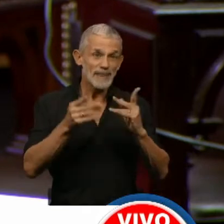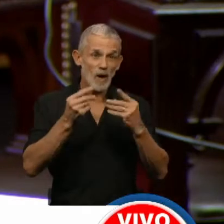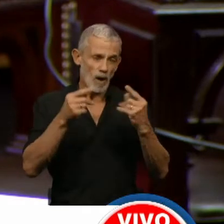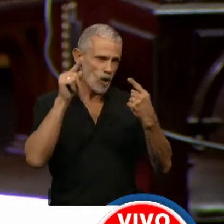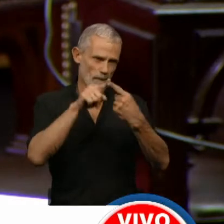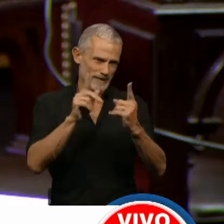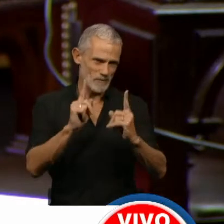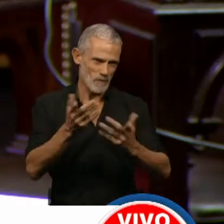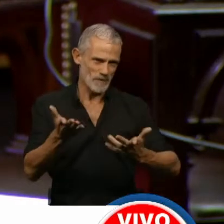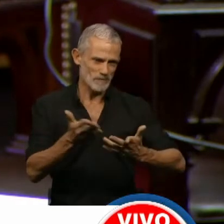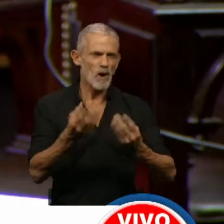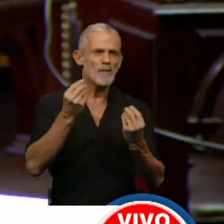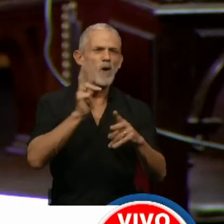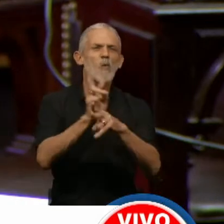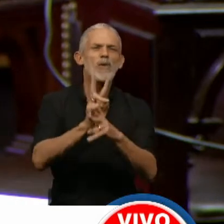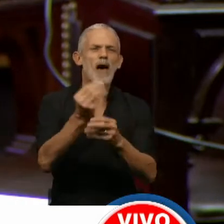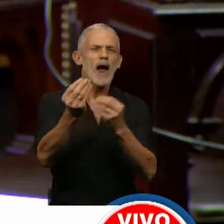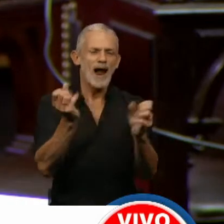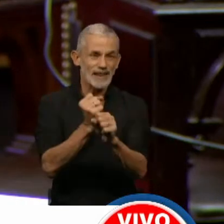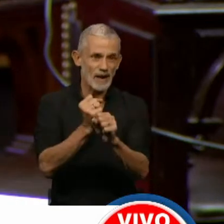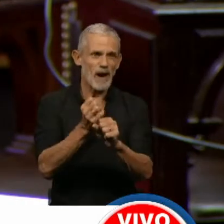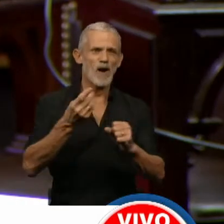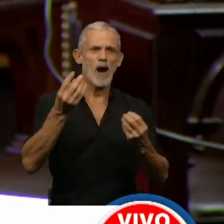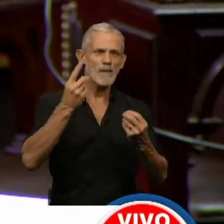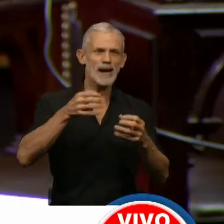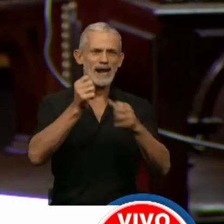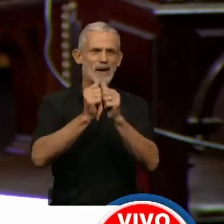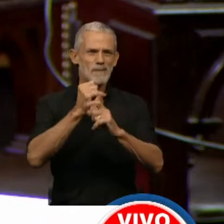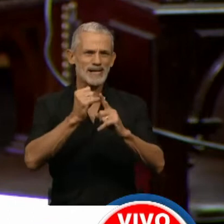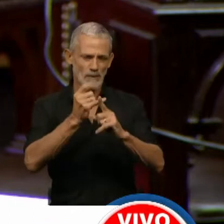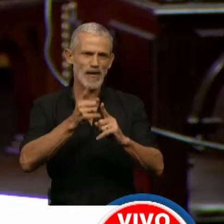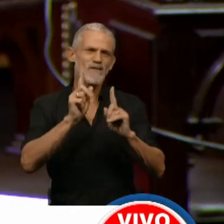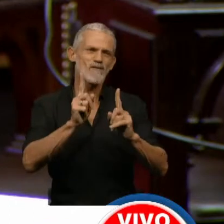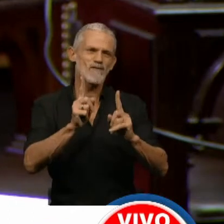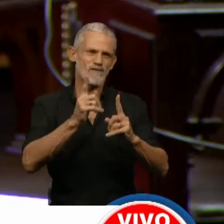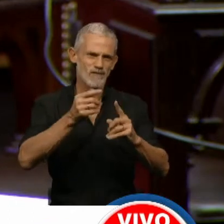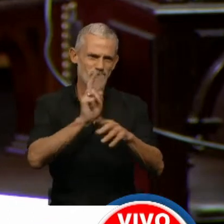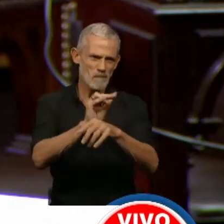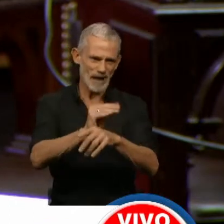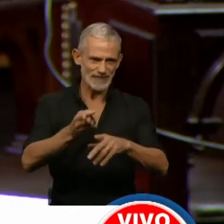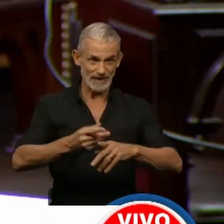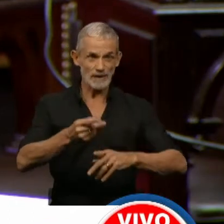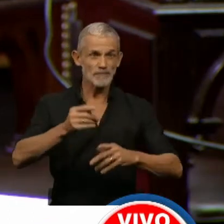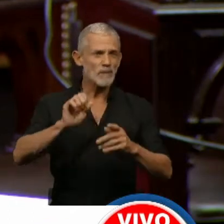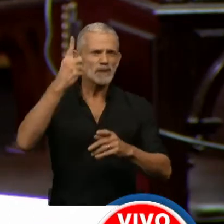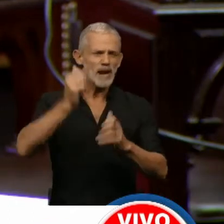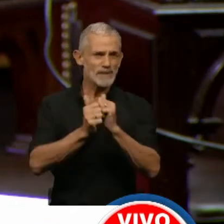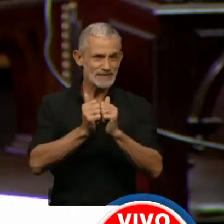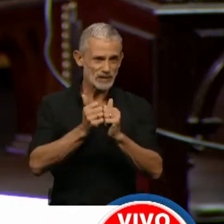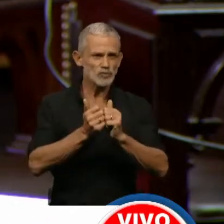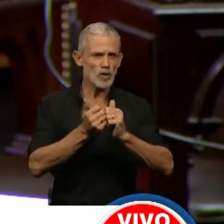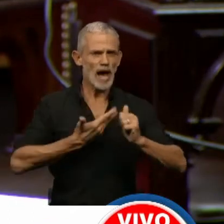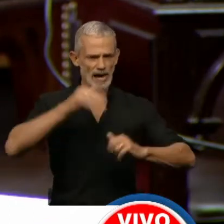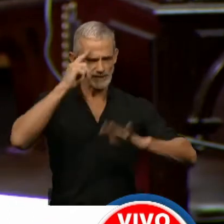mismo objetivo, a tratar de cuidar el empleo, a tratar de mantener las pymes. Y es la primera vez en la historia que el Estado Nacional se hace cargo